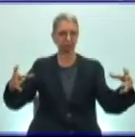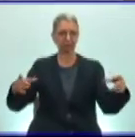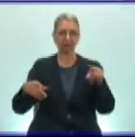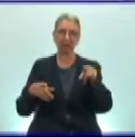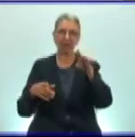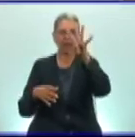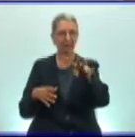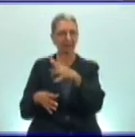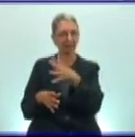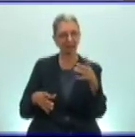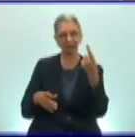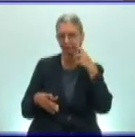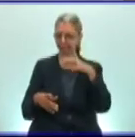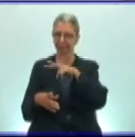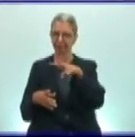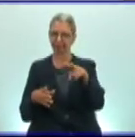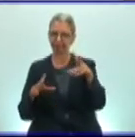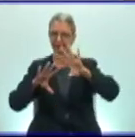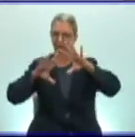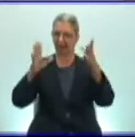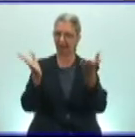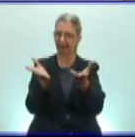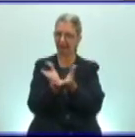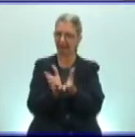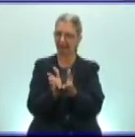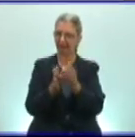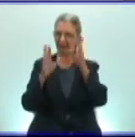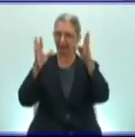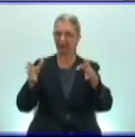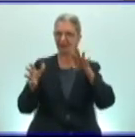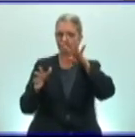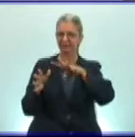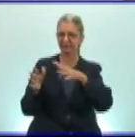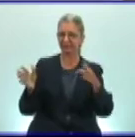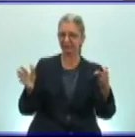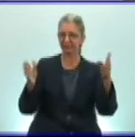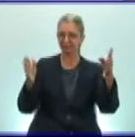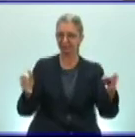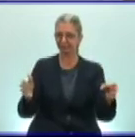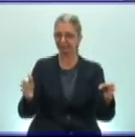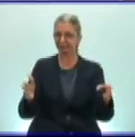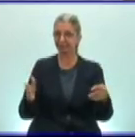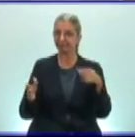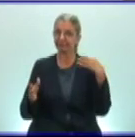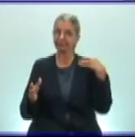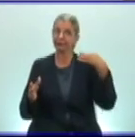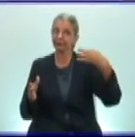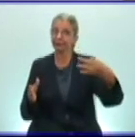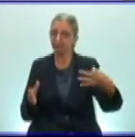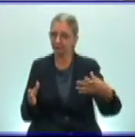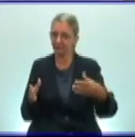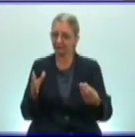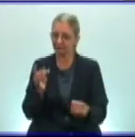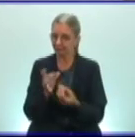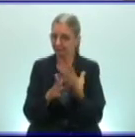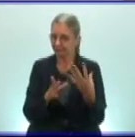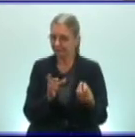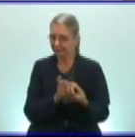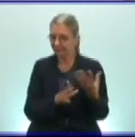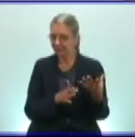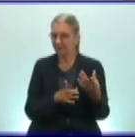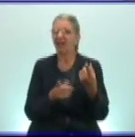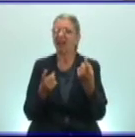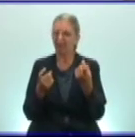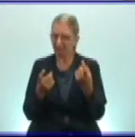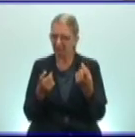una visión general de las clasificaciones de los elementos, al grado de predecir futuros descubrimientos. Sin embargo, aún faltaban